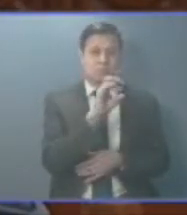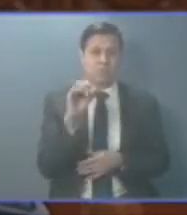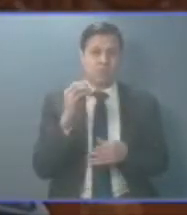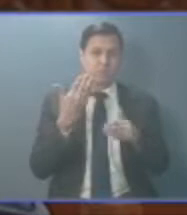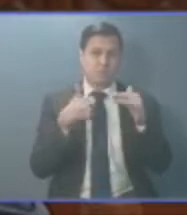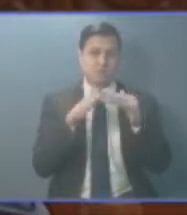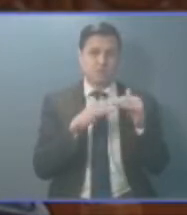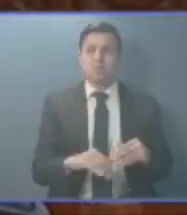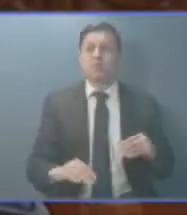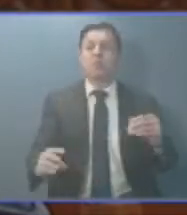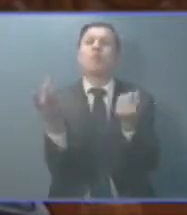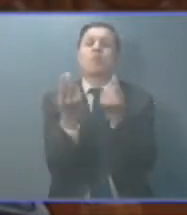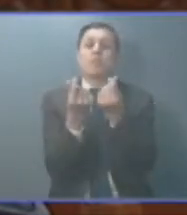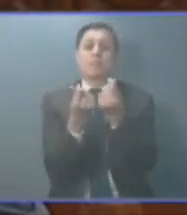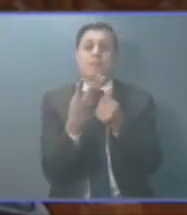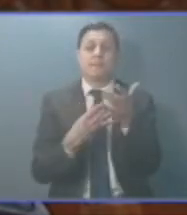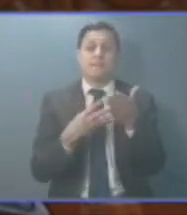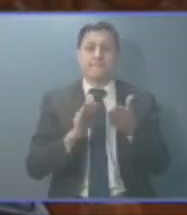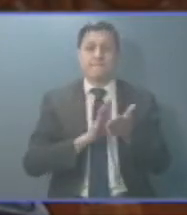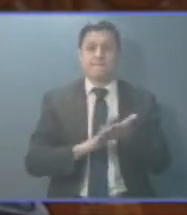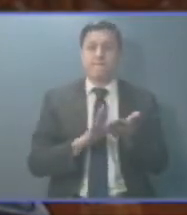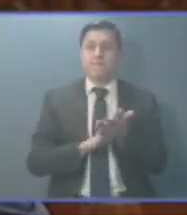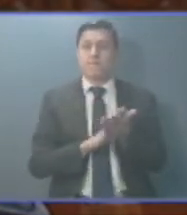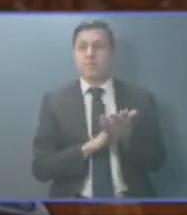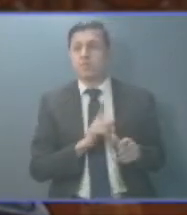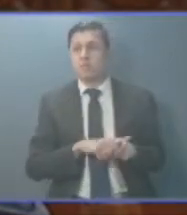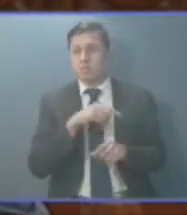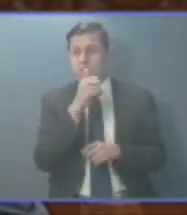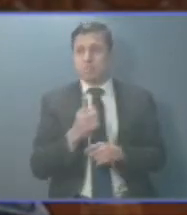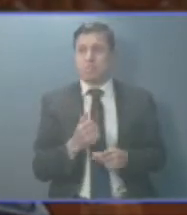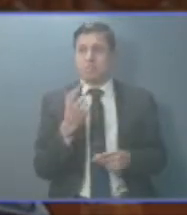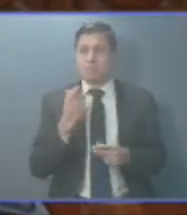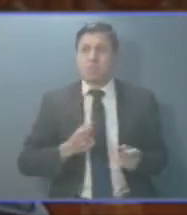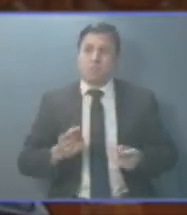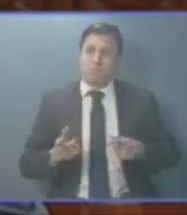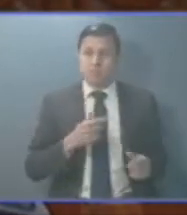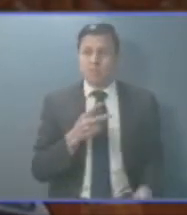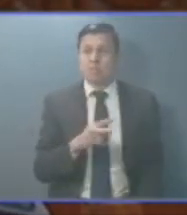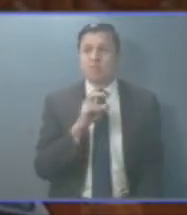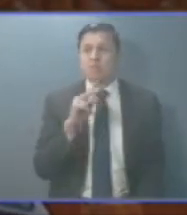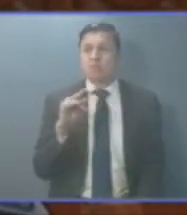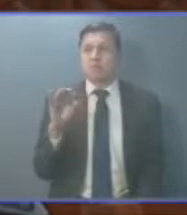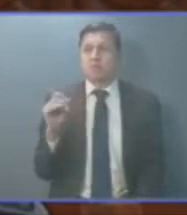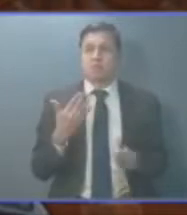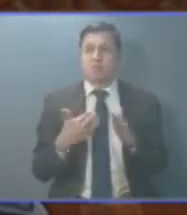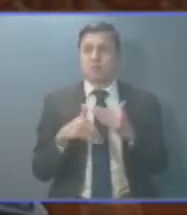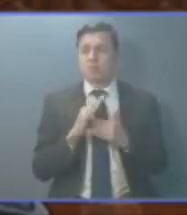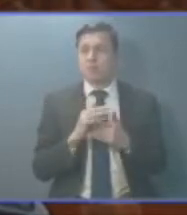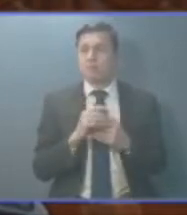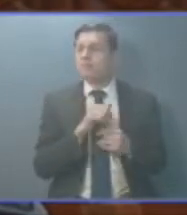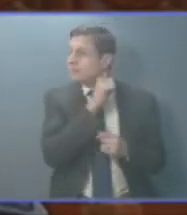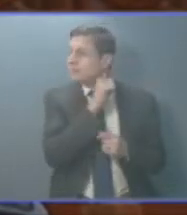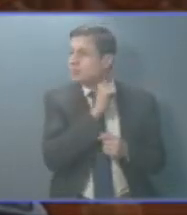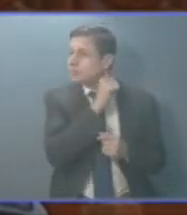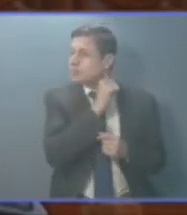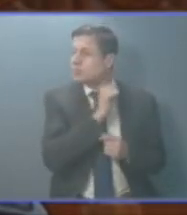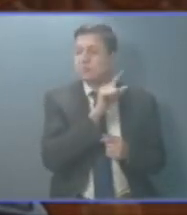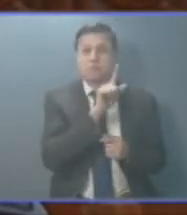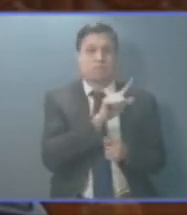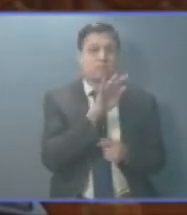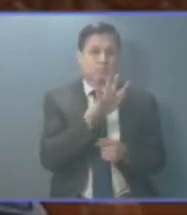costo proyectado de las dietas para el periodo de agosto-diciembre de 2020 asciende a